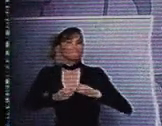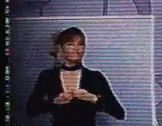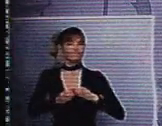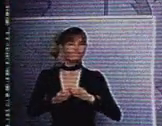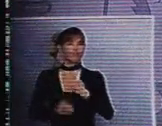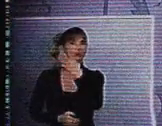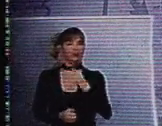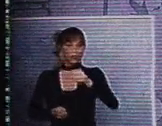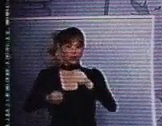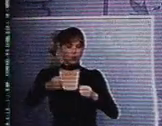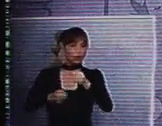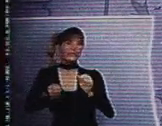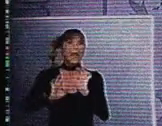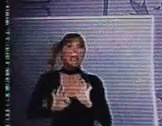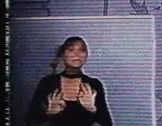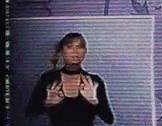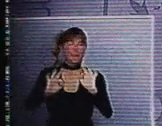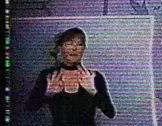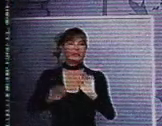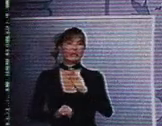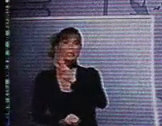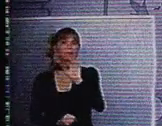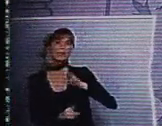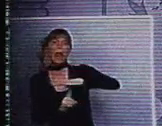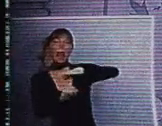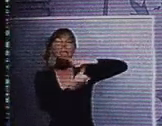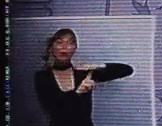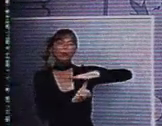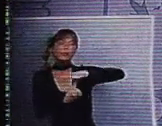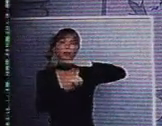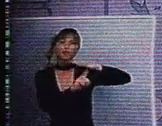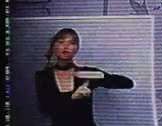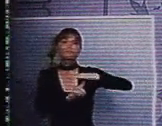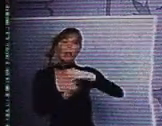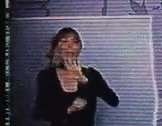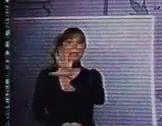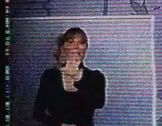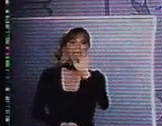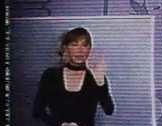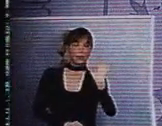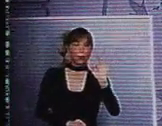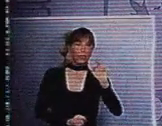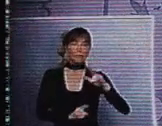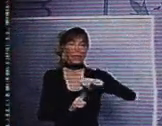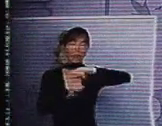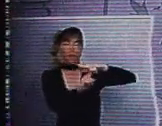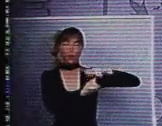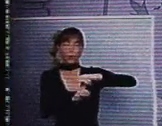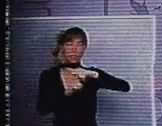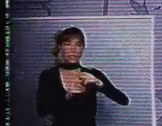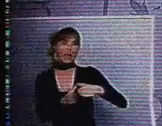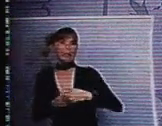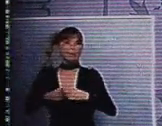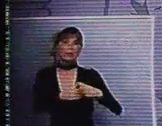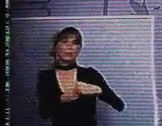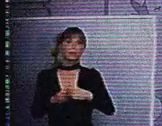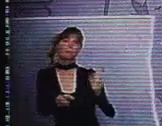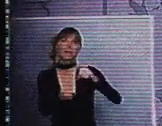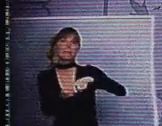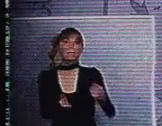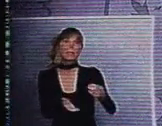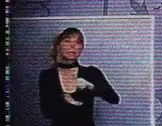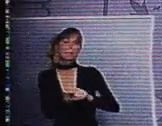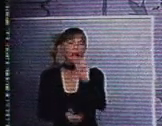vacíos estas cañas tradas por las lluvias se convierten en proyectiles y bloquean puentes e